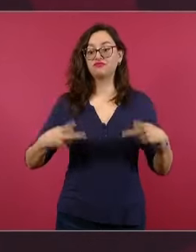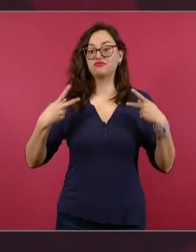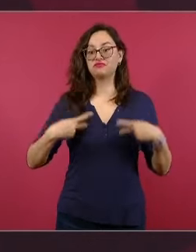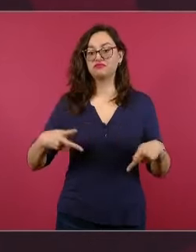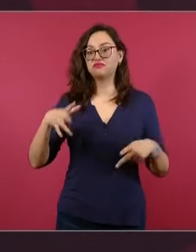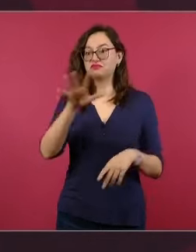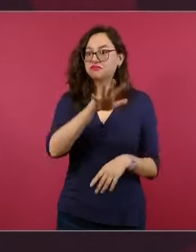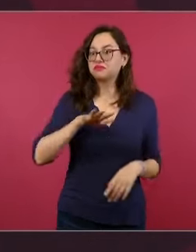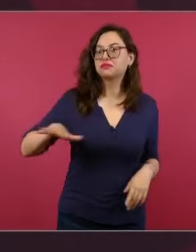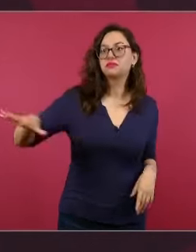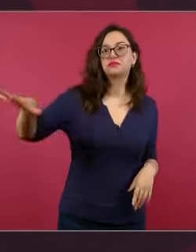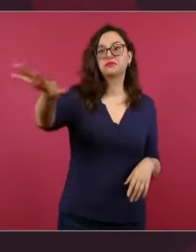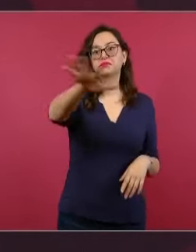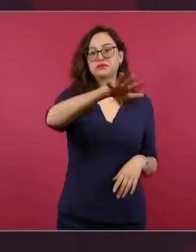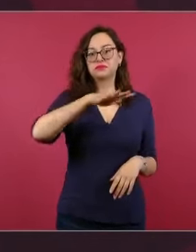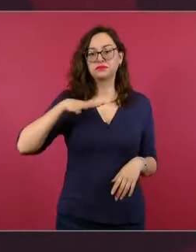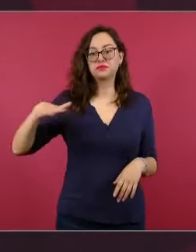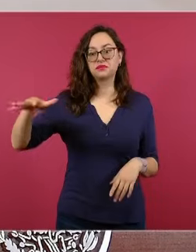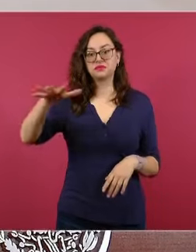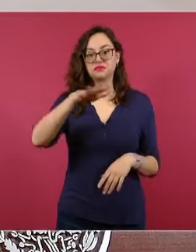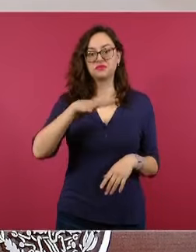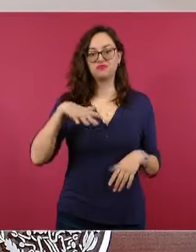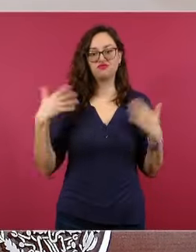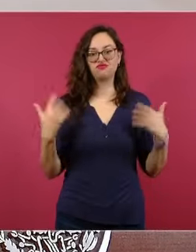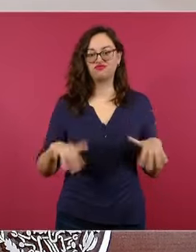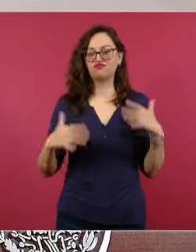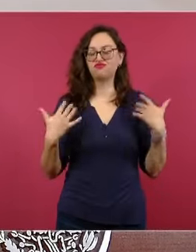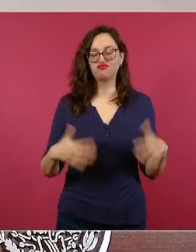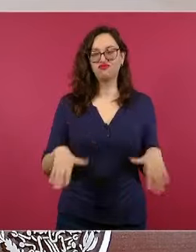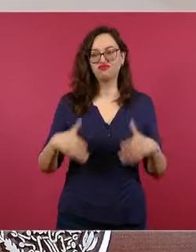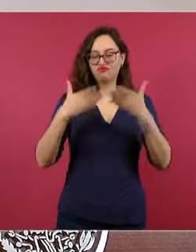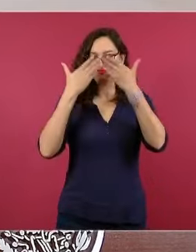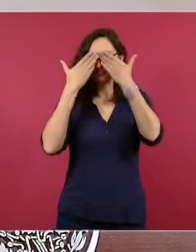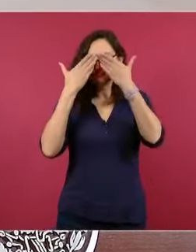momento está bateando arriba de 300